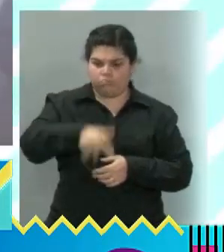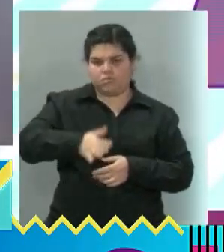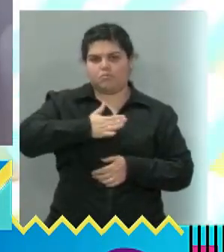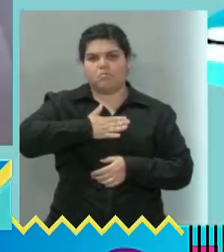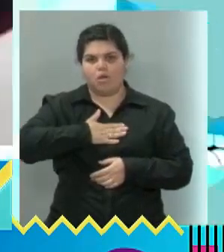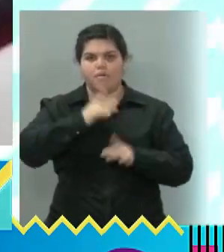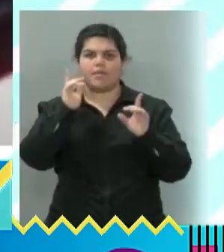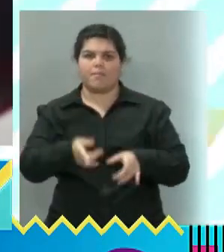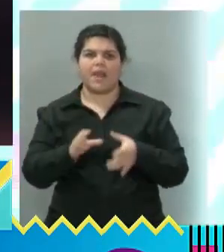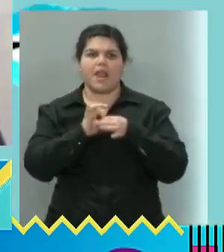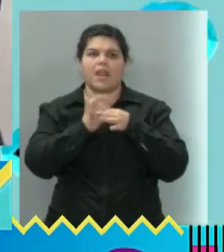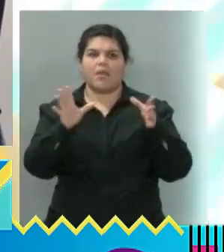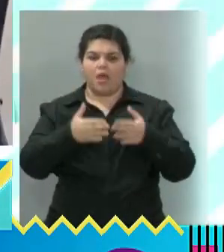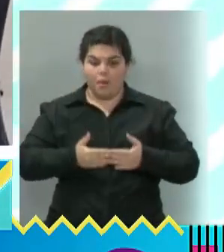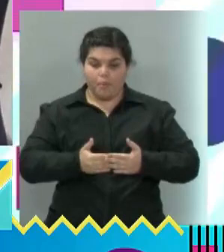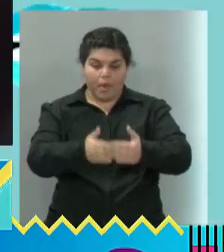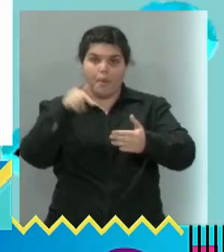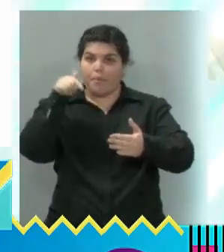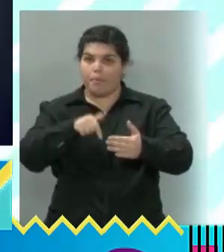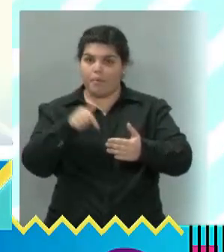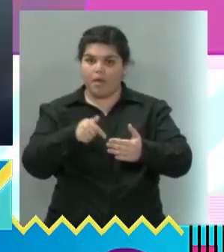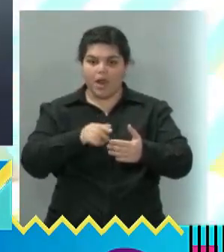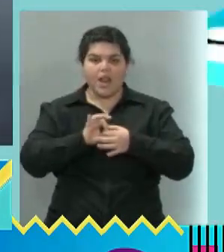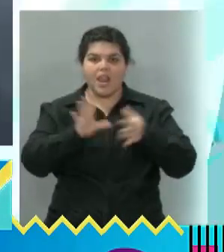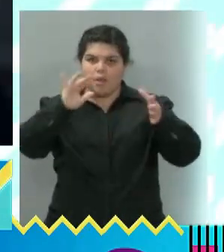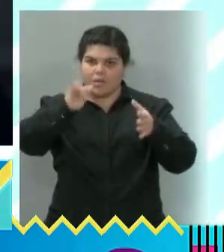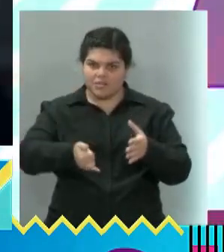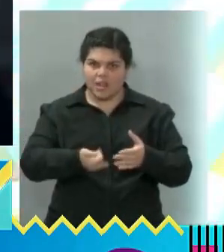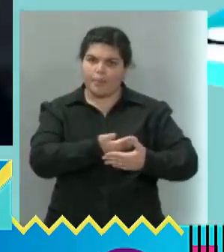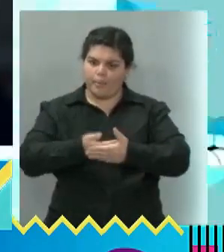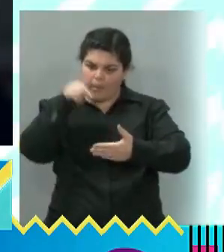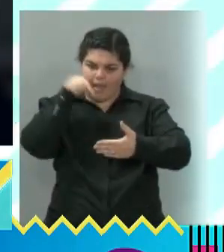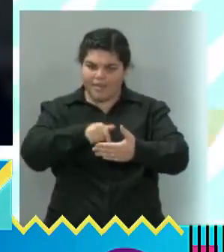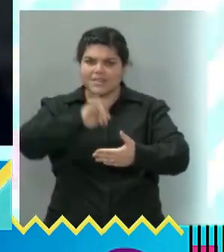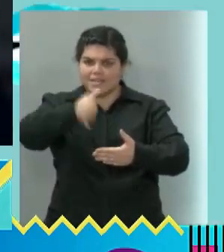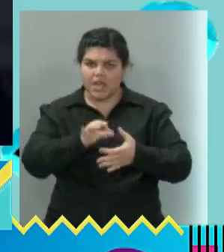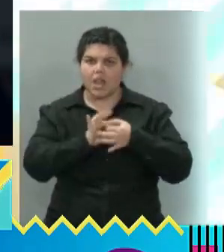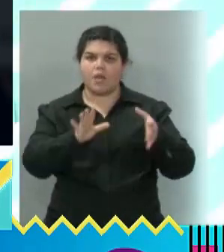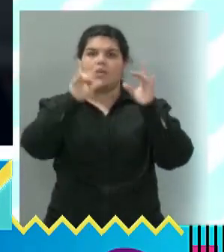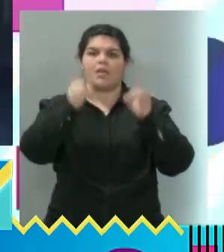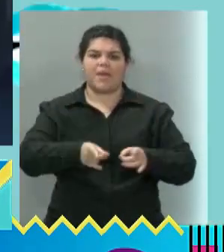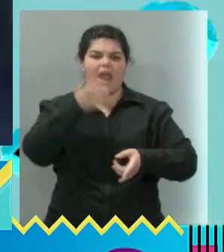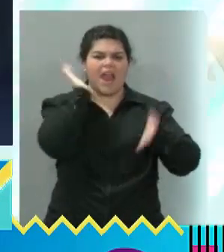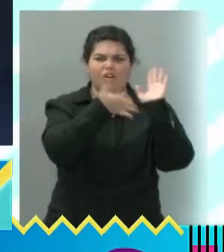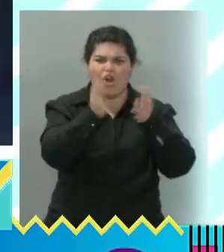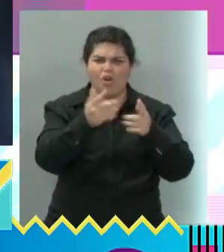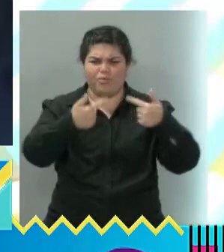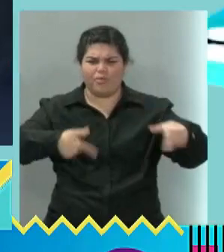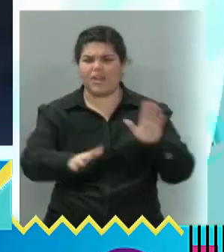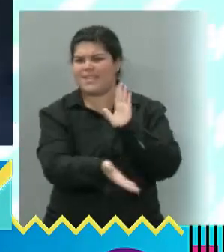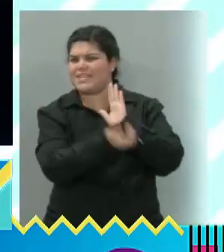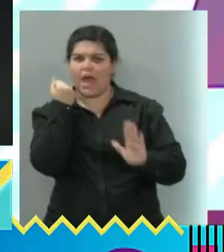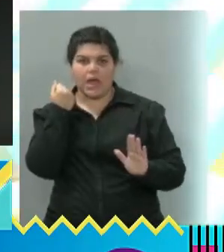como dije, la libertad de vientres, la eliminación de los elementos de tortura o el uso de